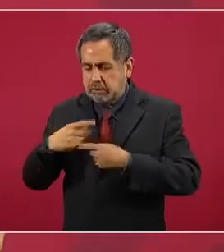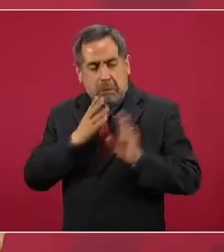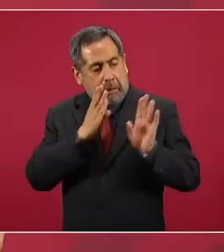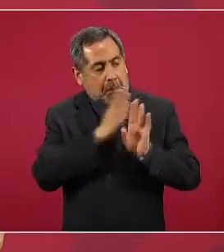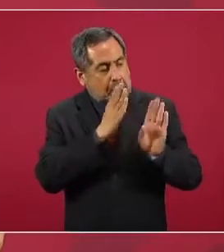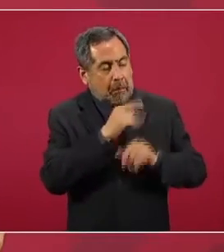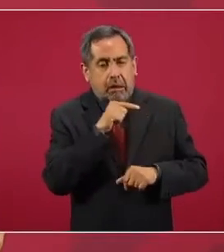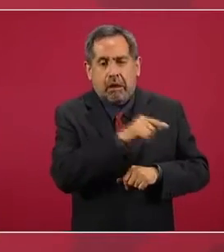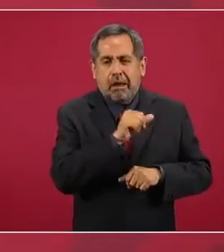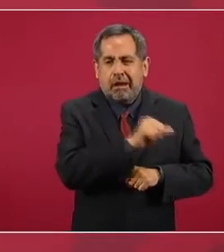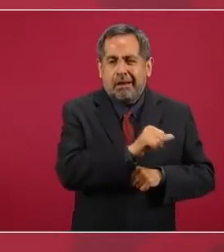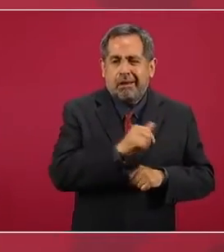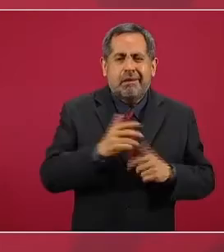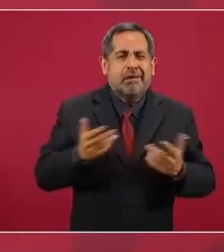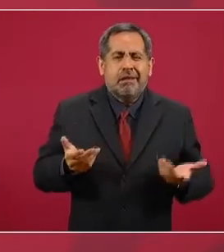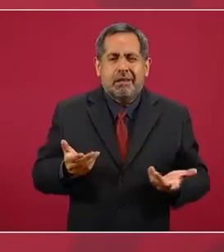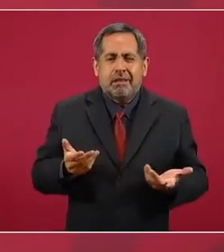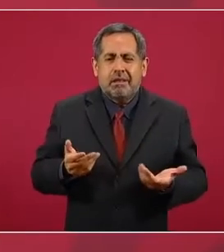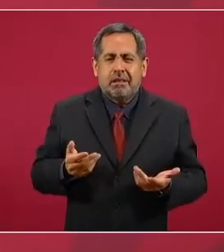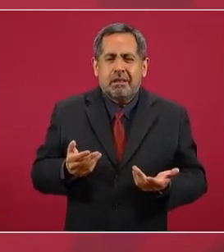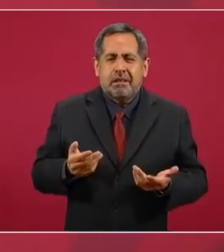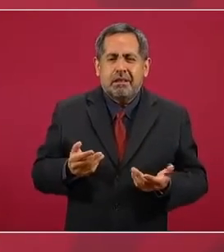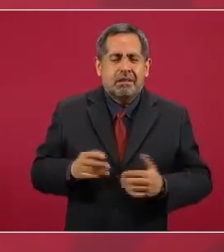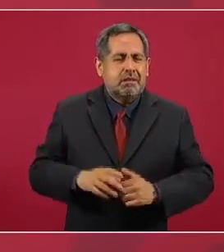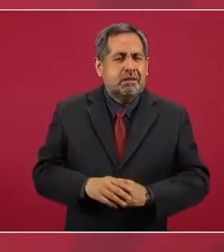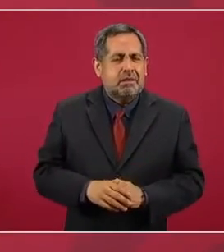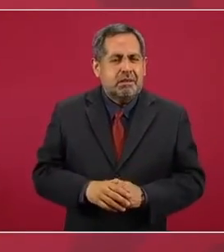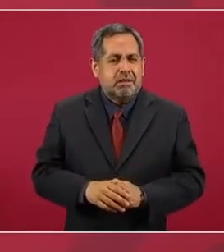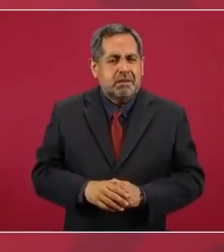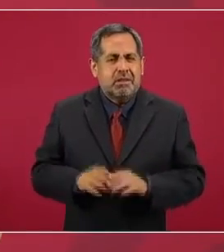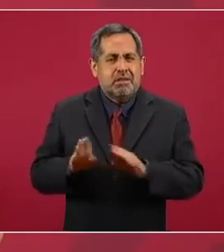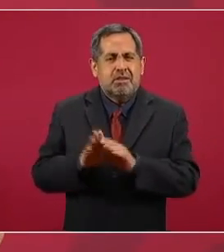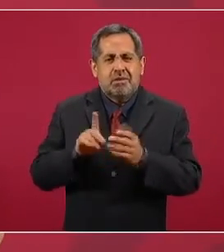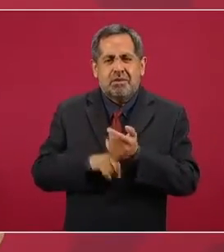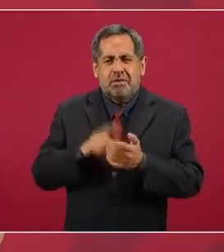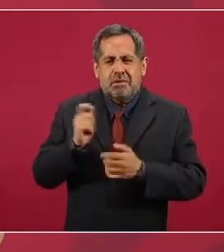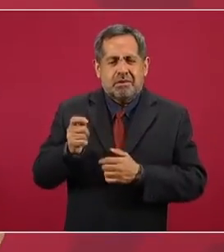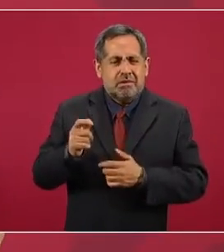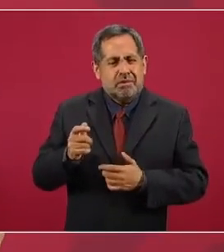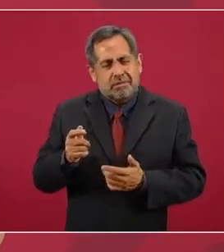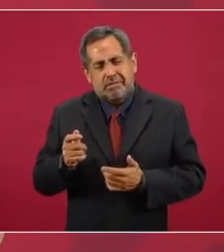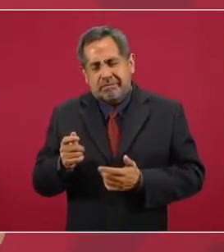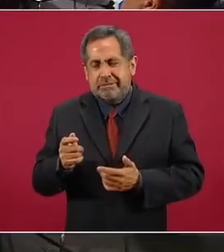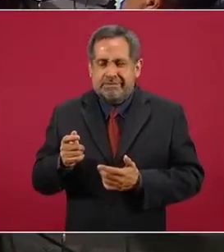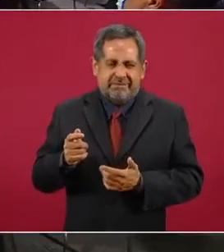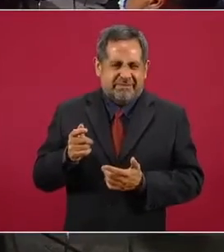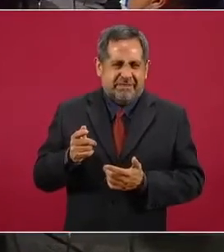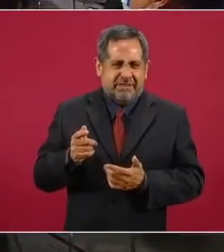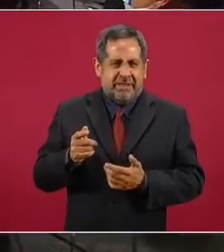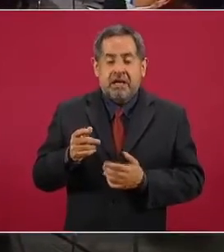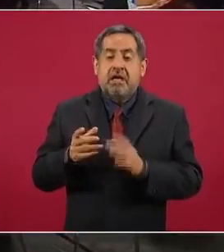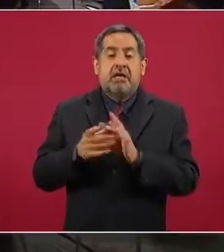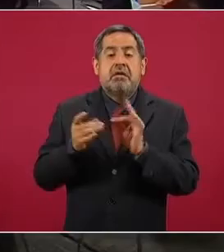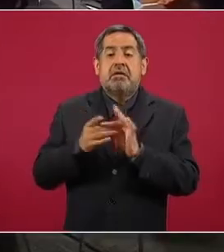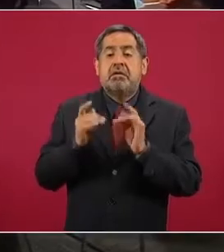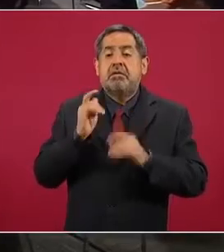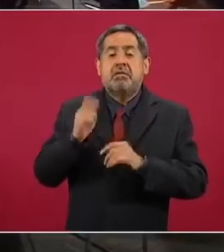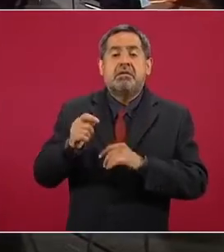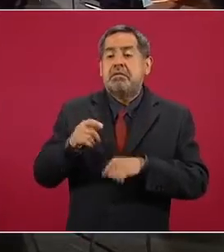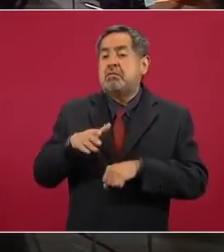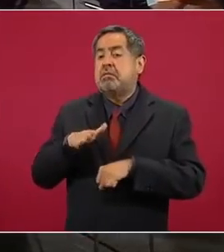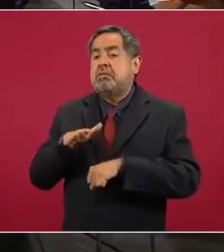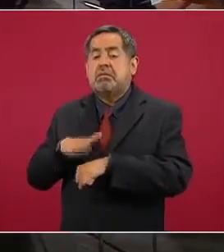o lo decía en otros términos, les decía a